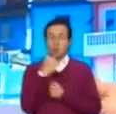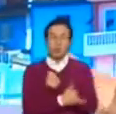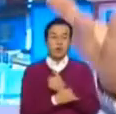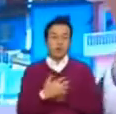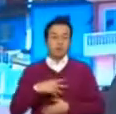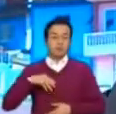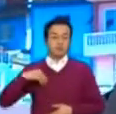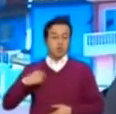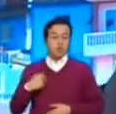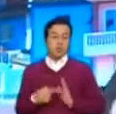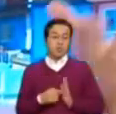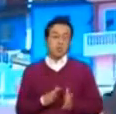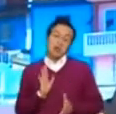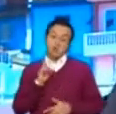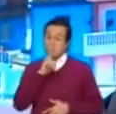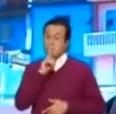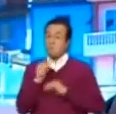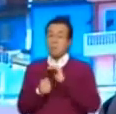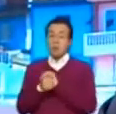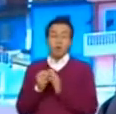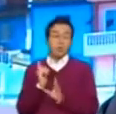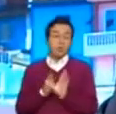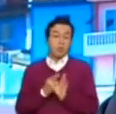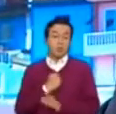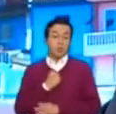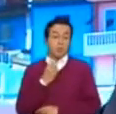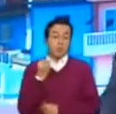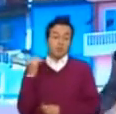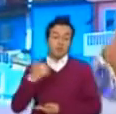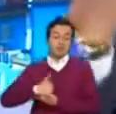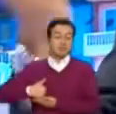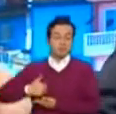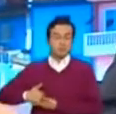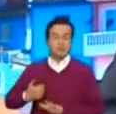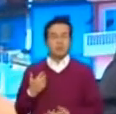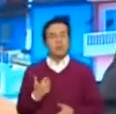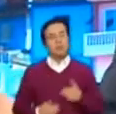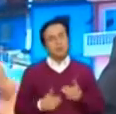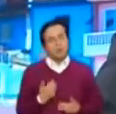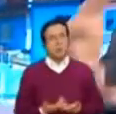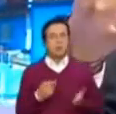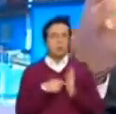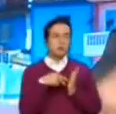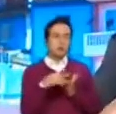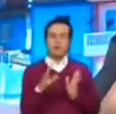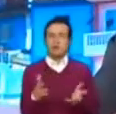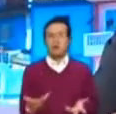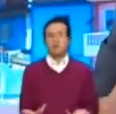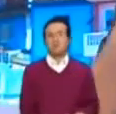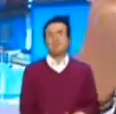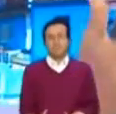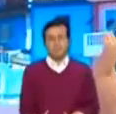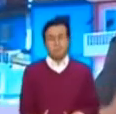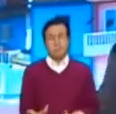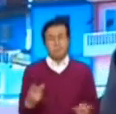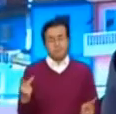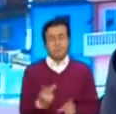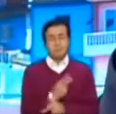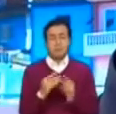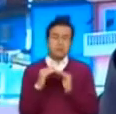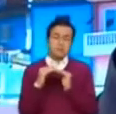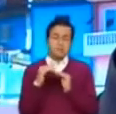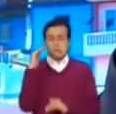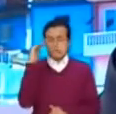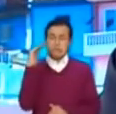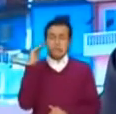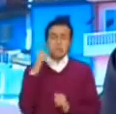finalmente impuestos, escondiendo los activos, escondiendo los patrimonios y generando un perjuicio a las sociedades y finalmente ahondando las brechas de